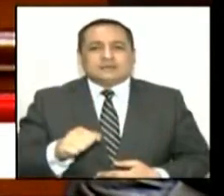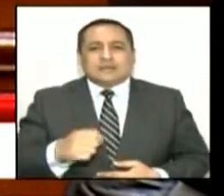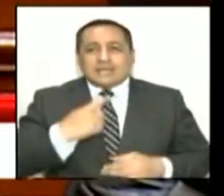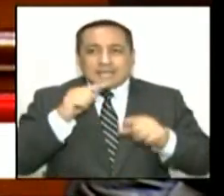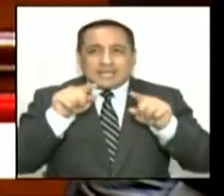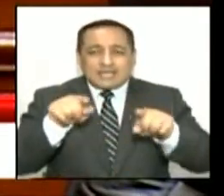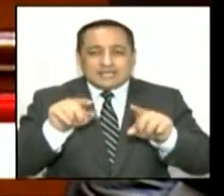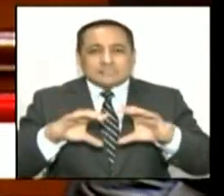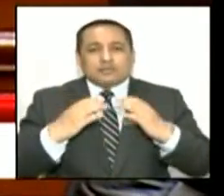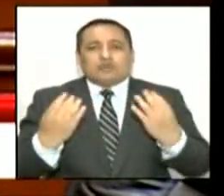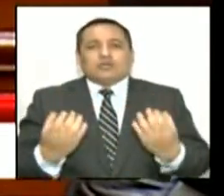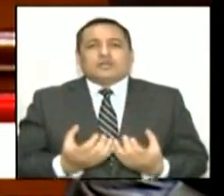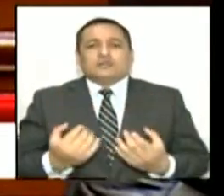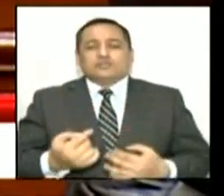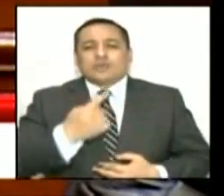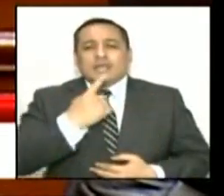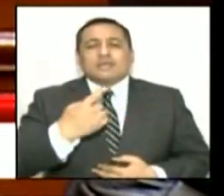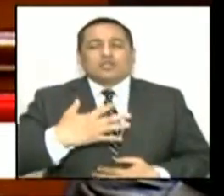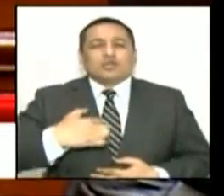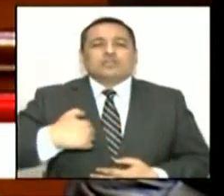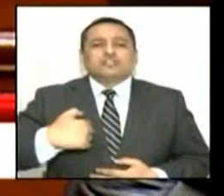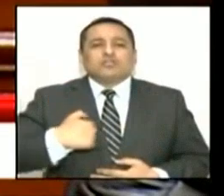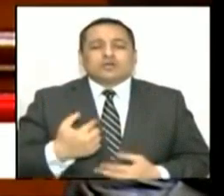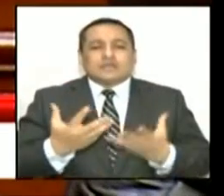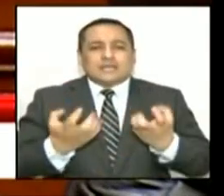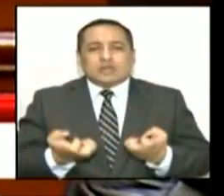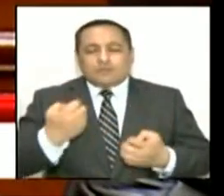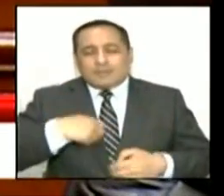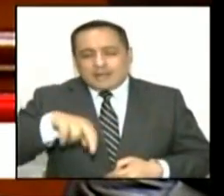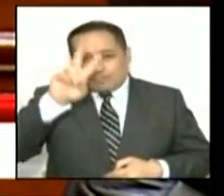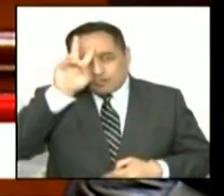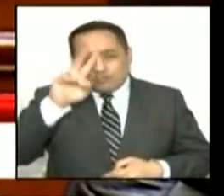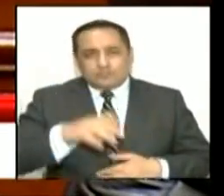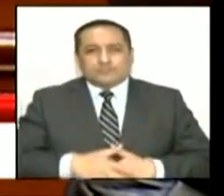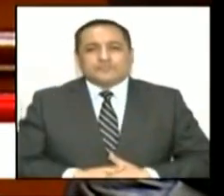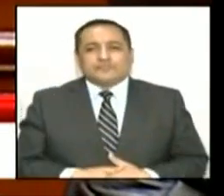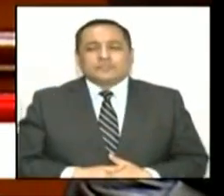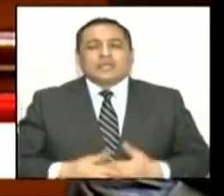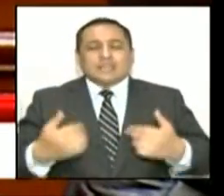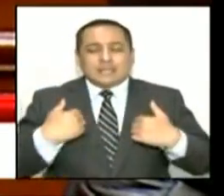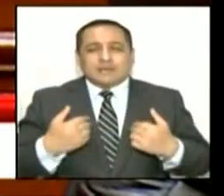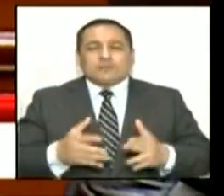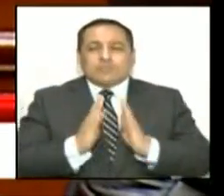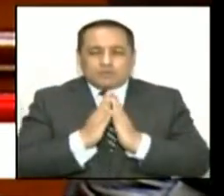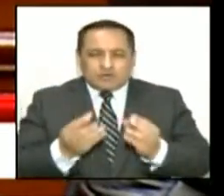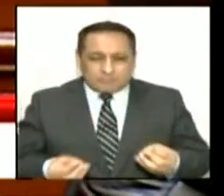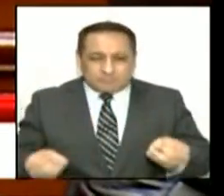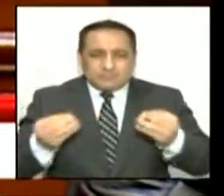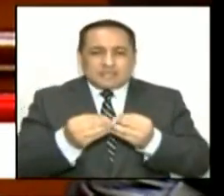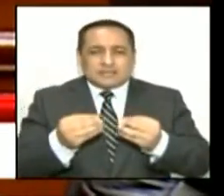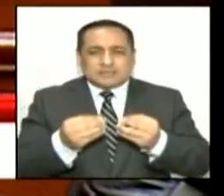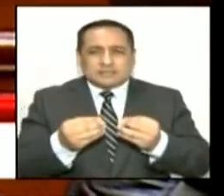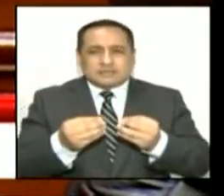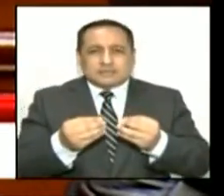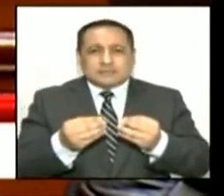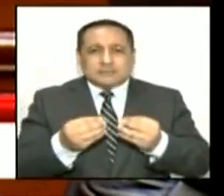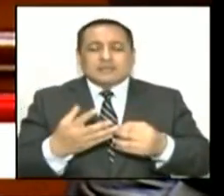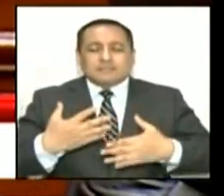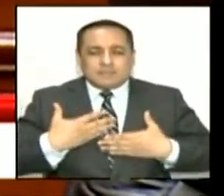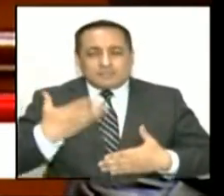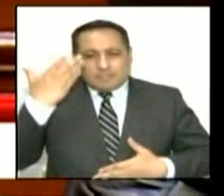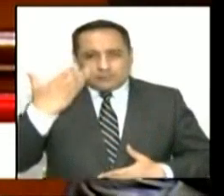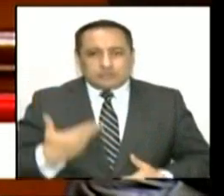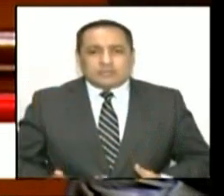ese Congreso es lo que yo quiero para el país. Y permítanme añadir otra cosa, reminiscencia